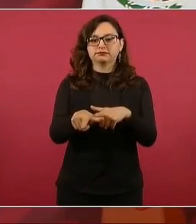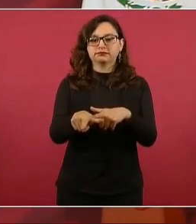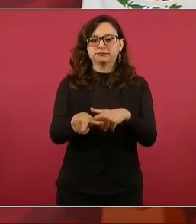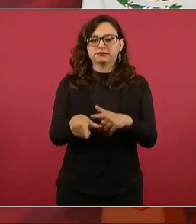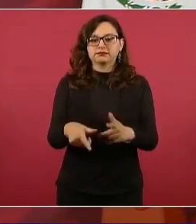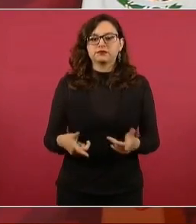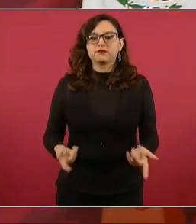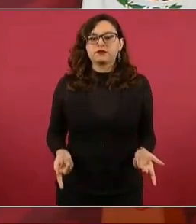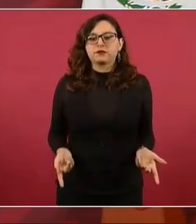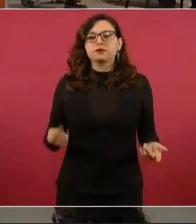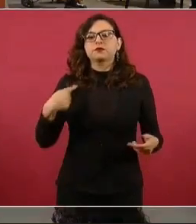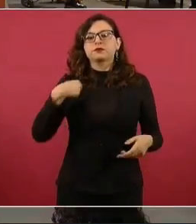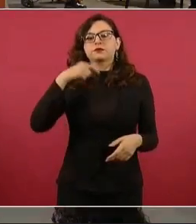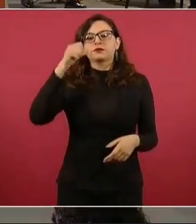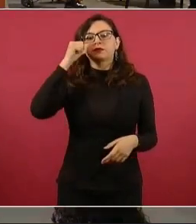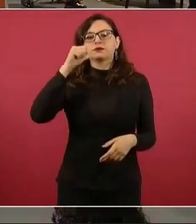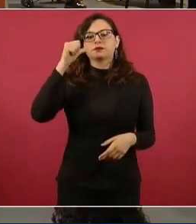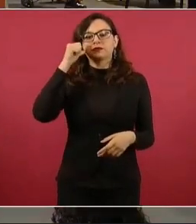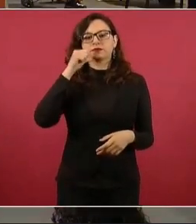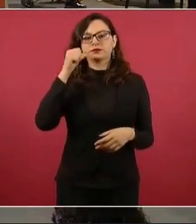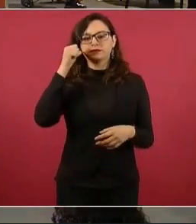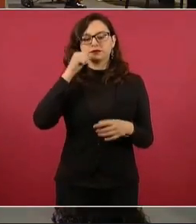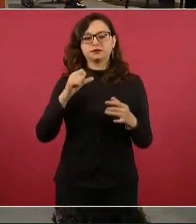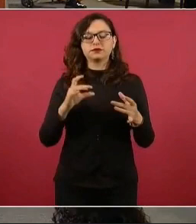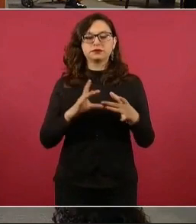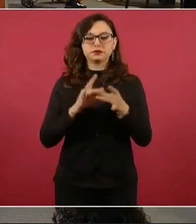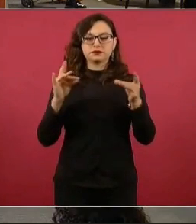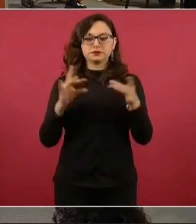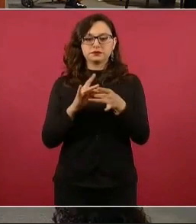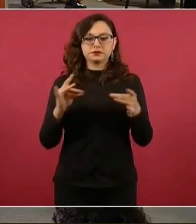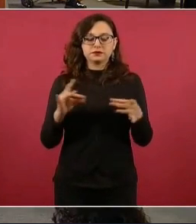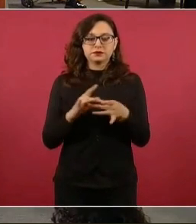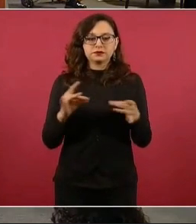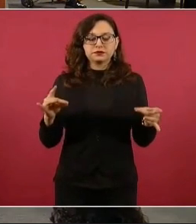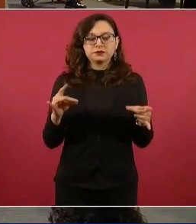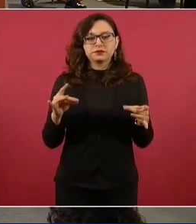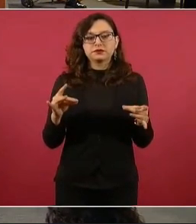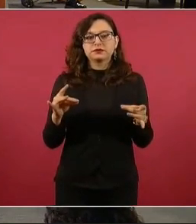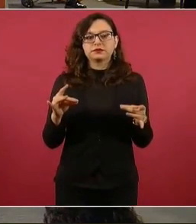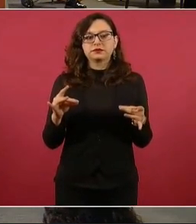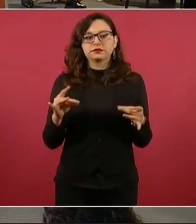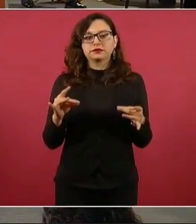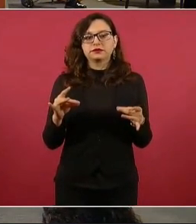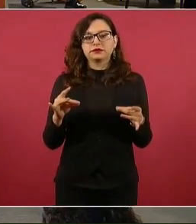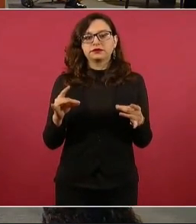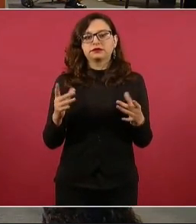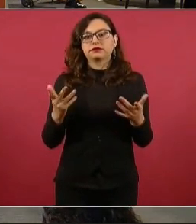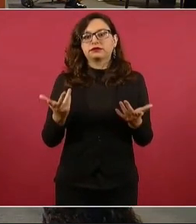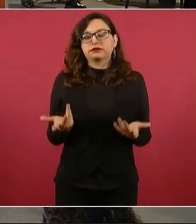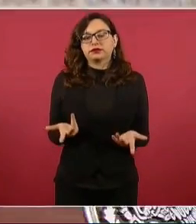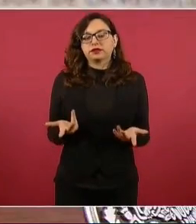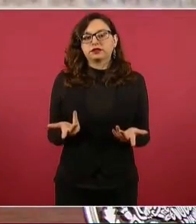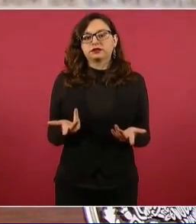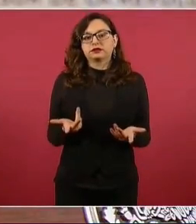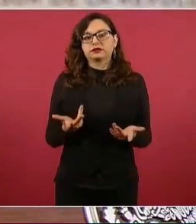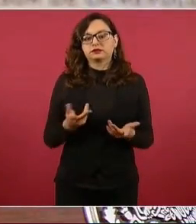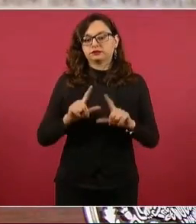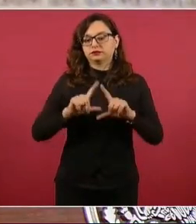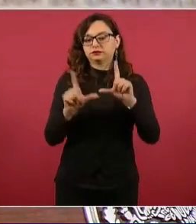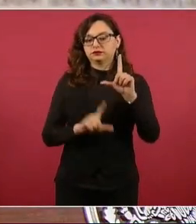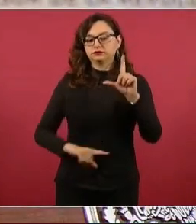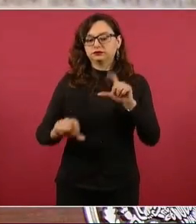Siempre hablo de que nos quedamos en la idea de que la esclavitud en